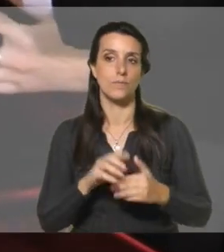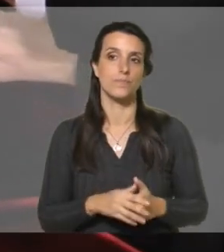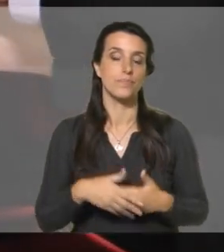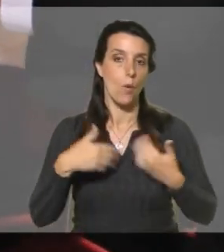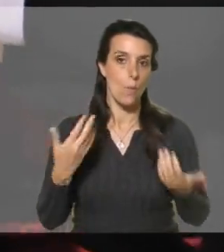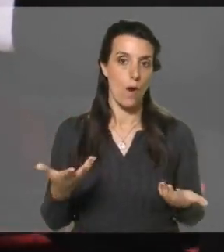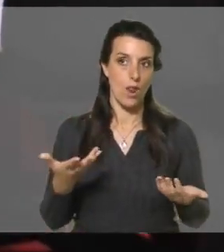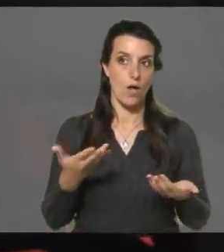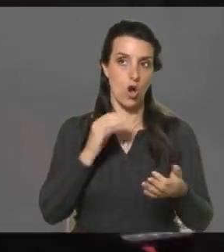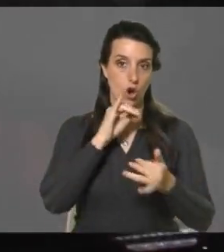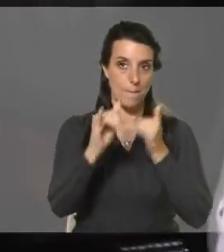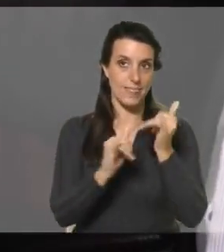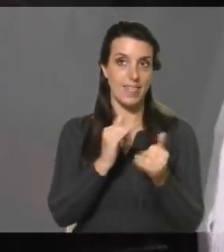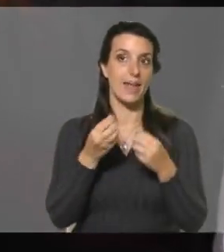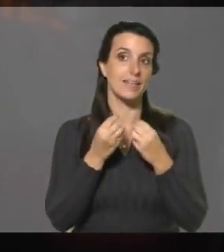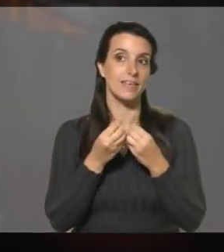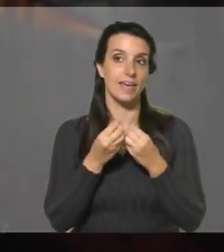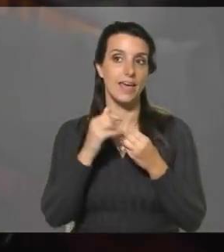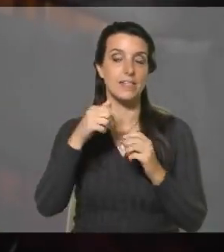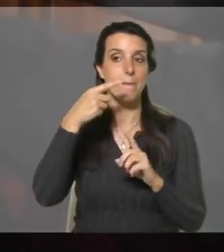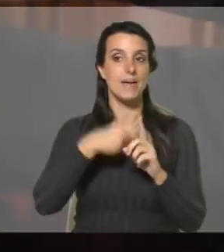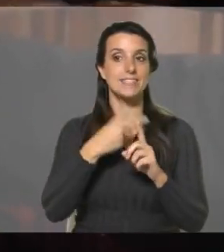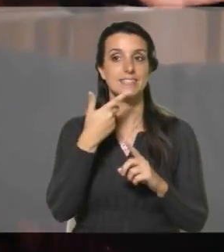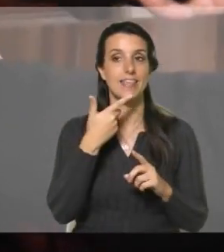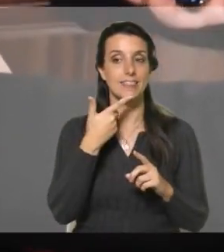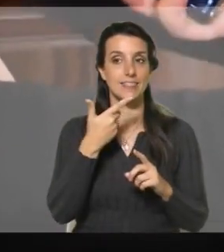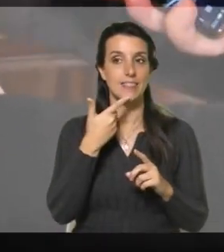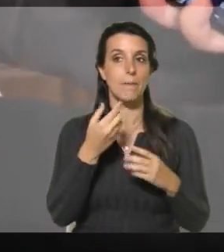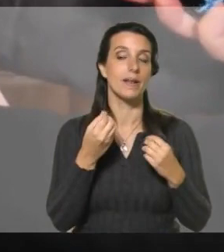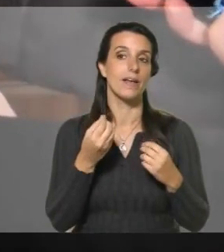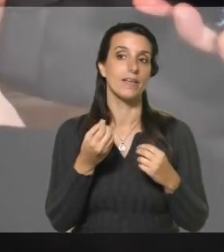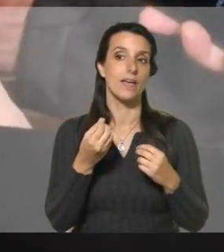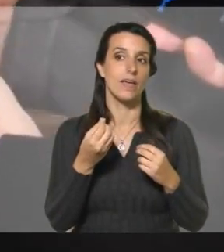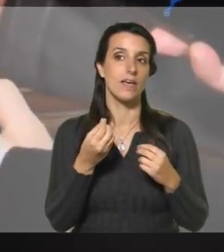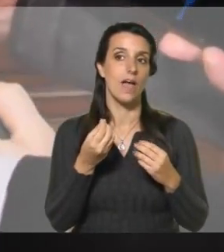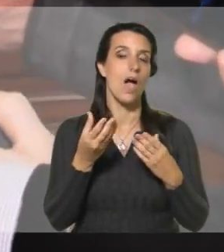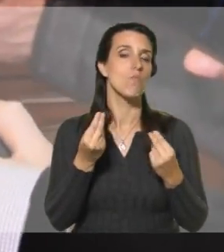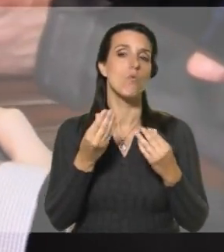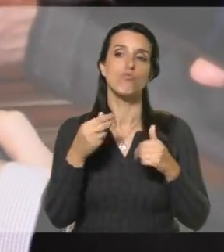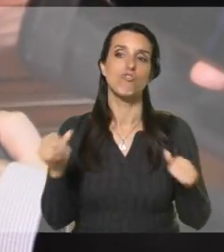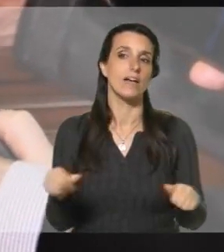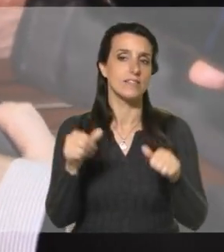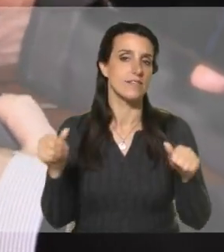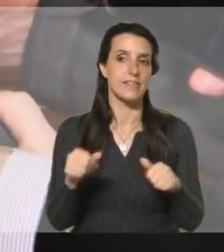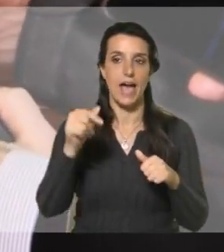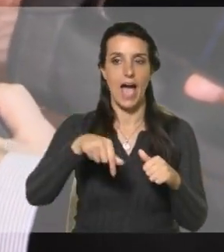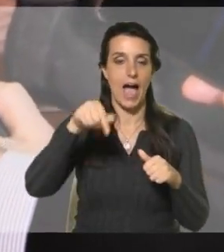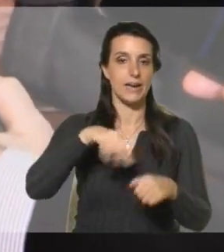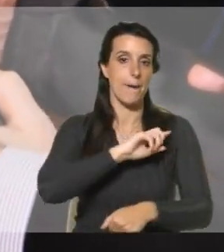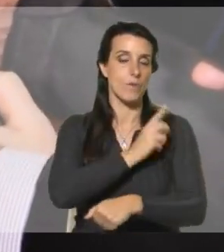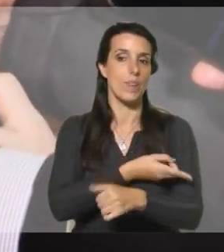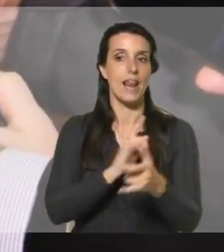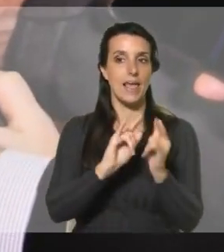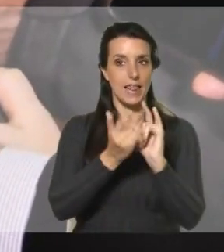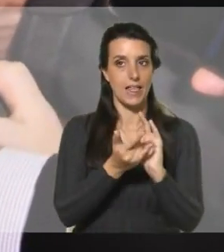Bueno, comentábamos que este mes de septiembre que hay muchísima actividad aquí en el Poder Legislativo,